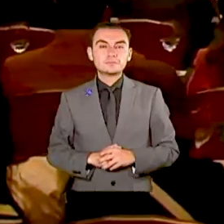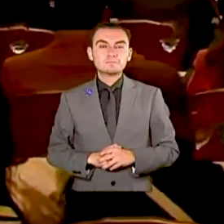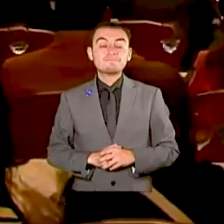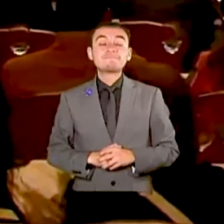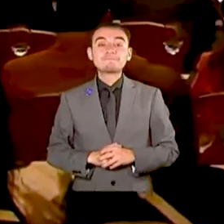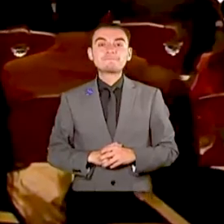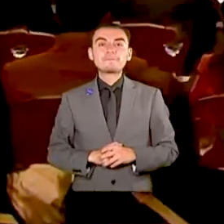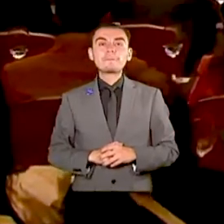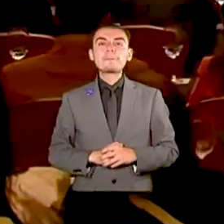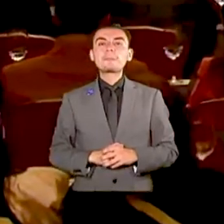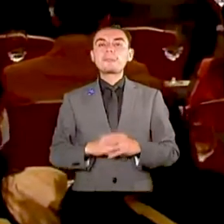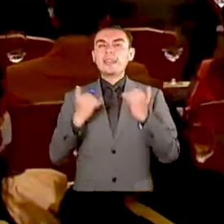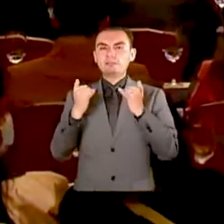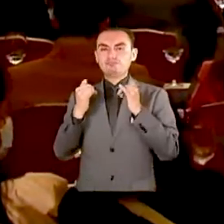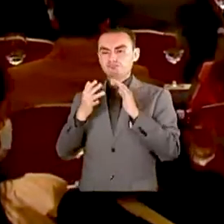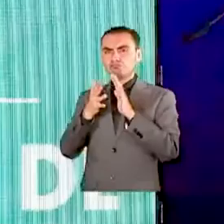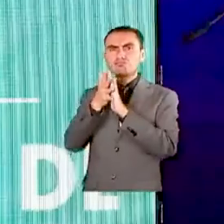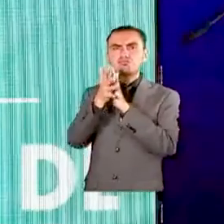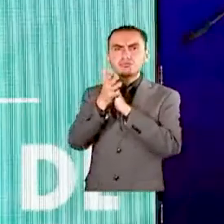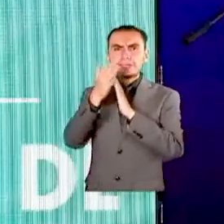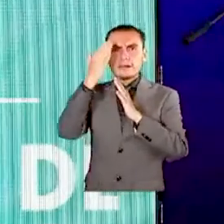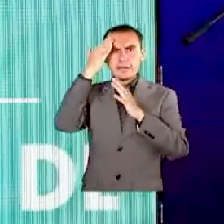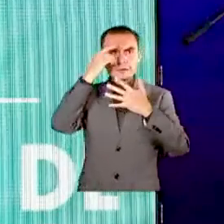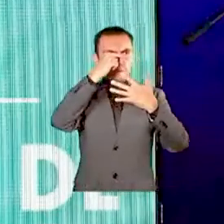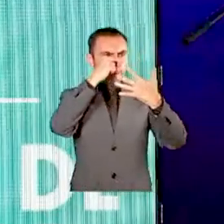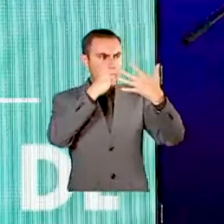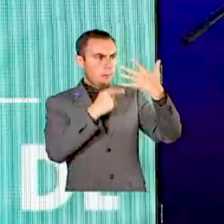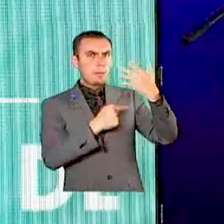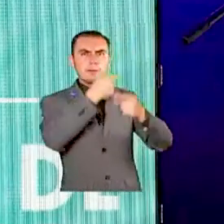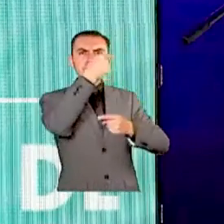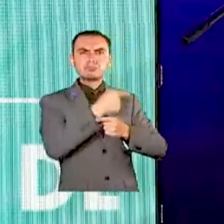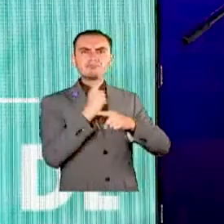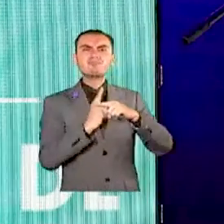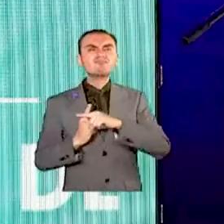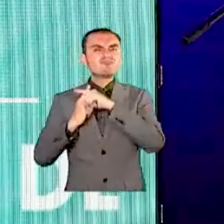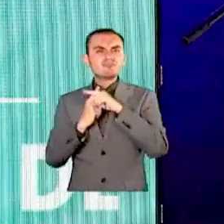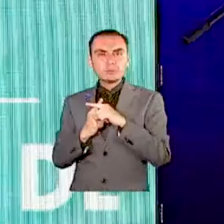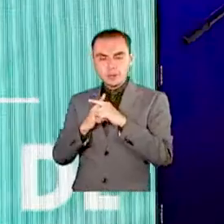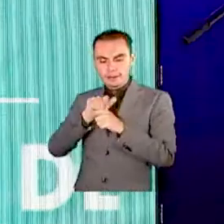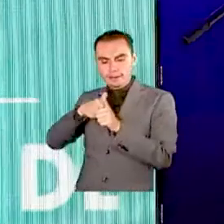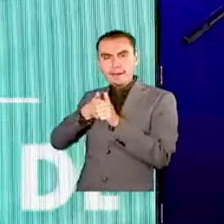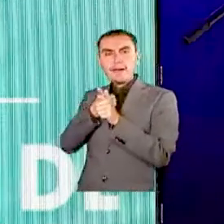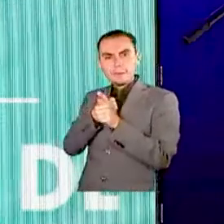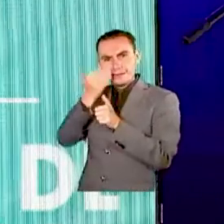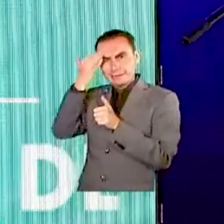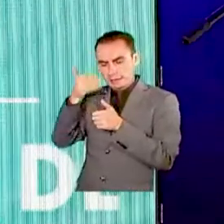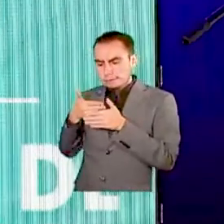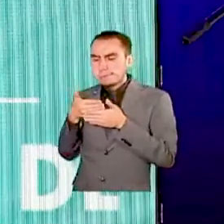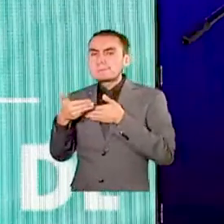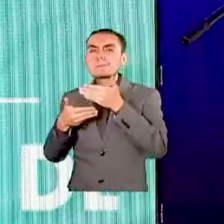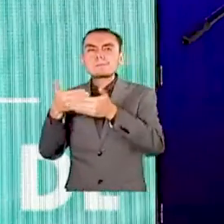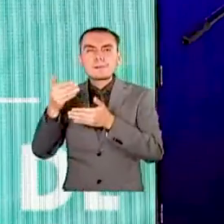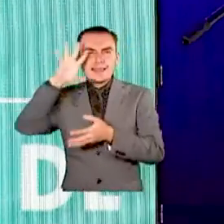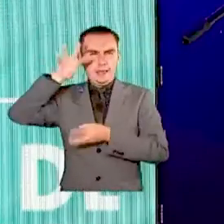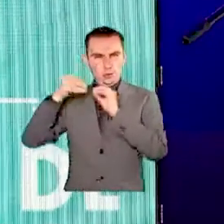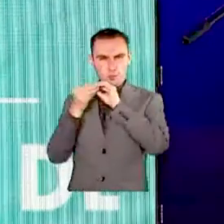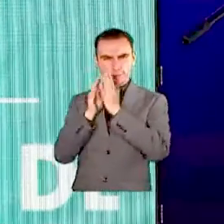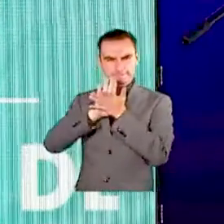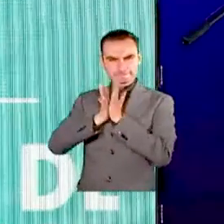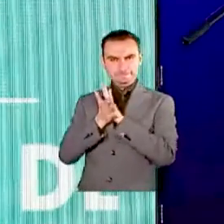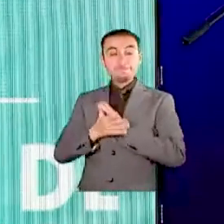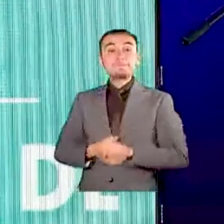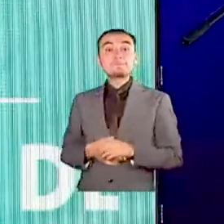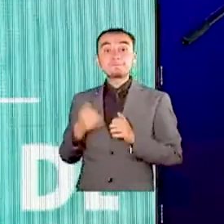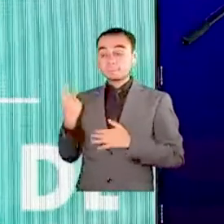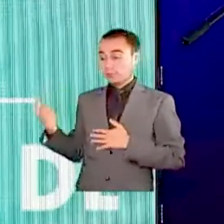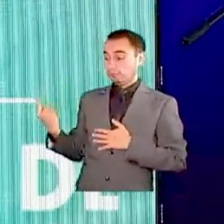Para contarle a la ciudadanía los logros alcanzados por la Procuraduría en el seguimiento a la implementación del Acuerdo de Paz,